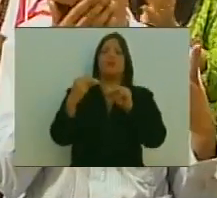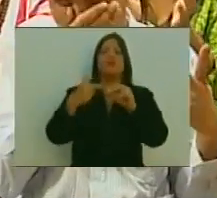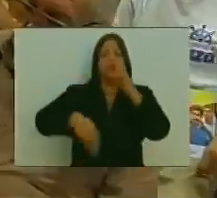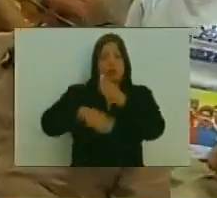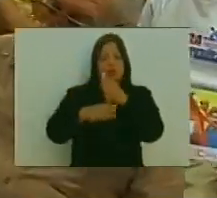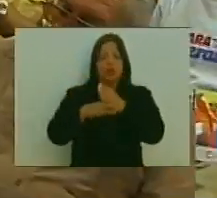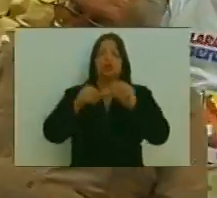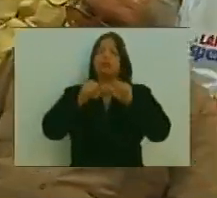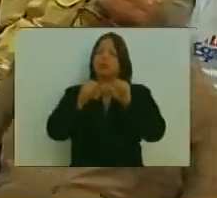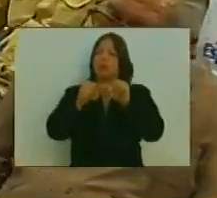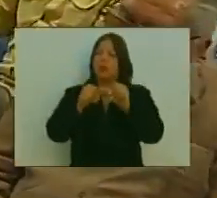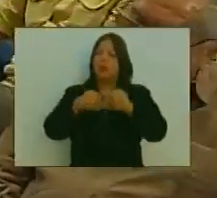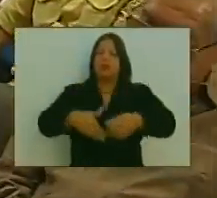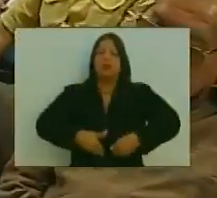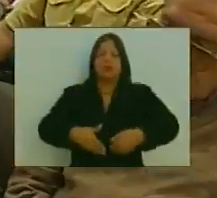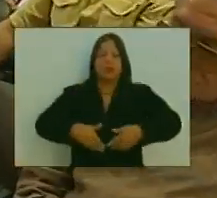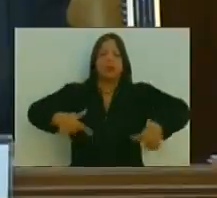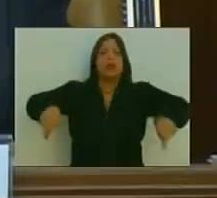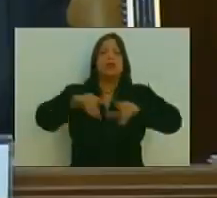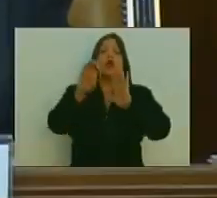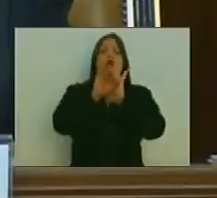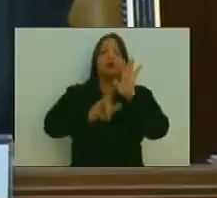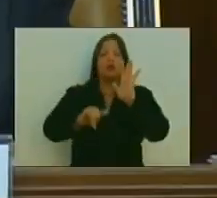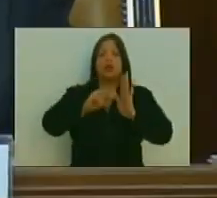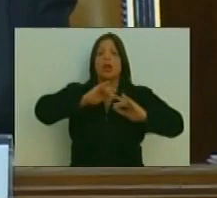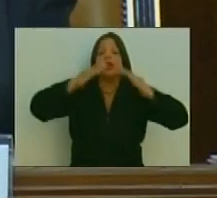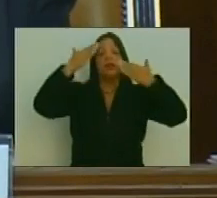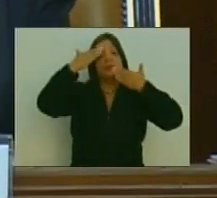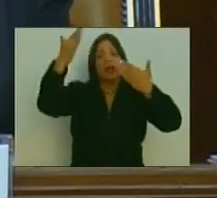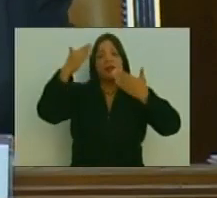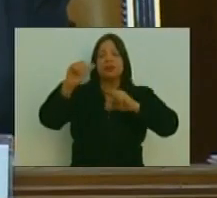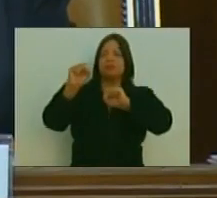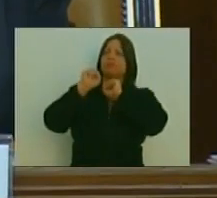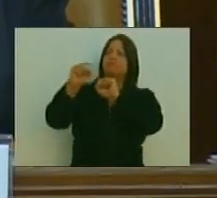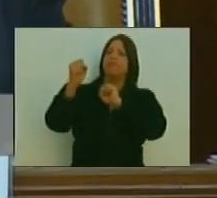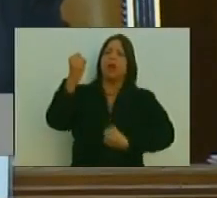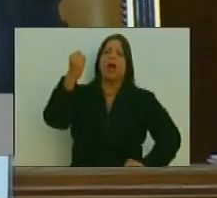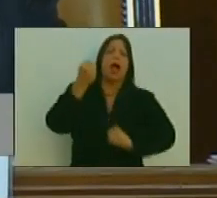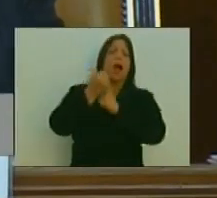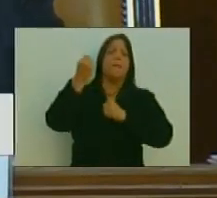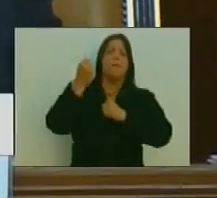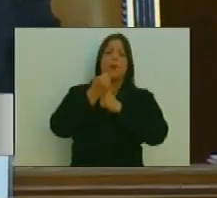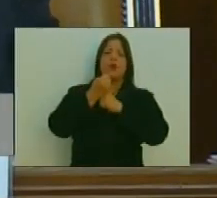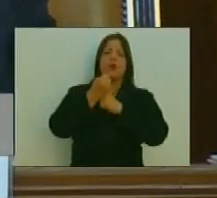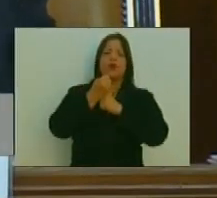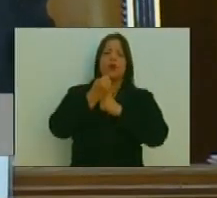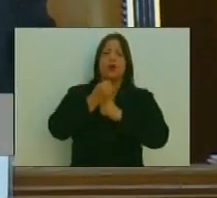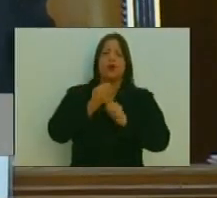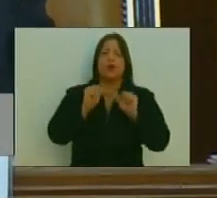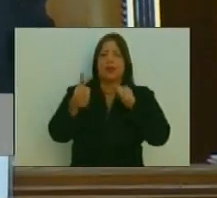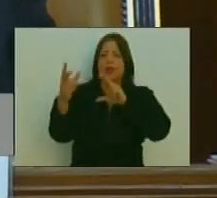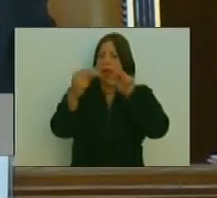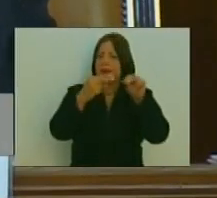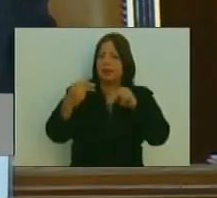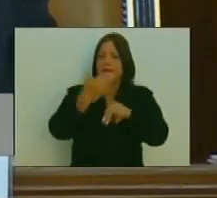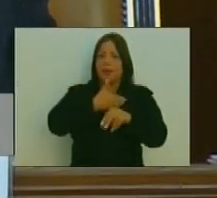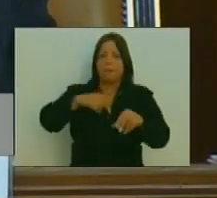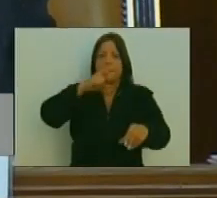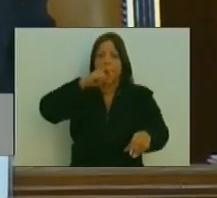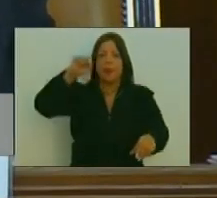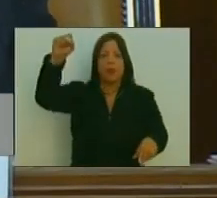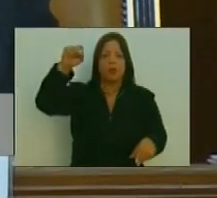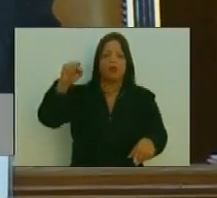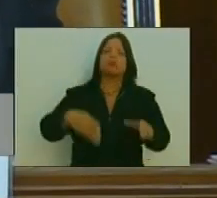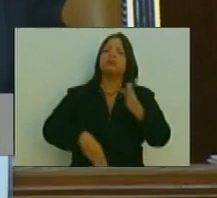perseverar. Y desde esta constituyente mandamos un respaldo absoluto a las iniciativas de diálogo del presidente